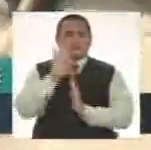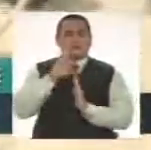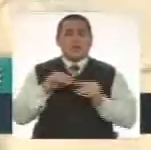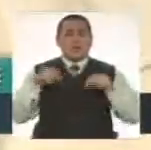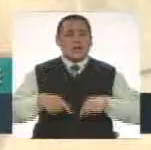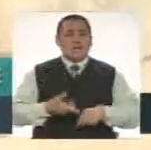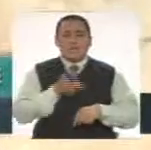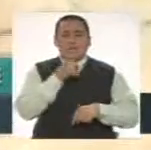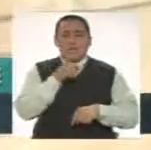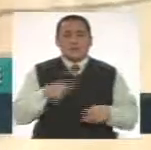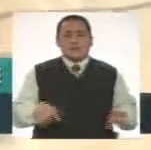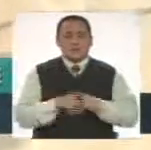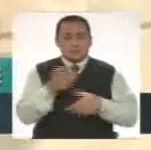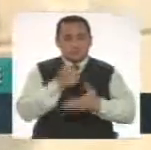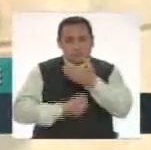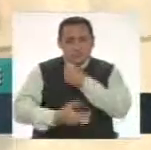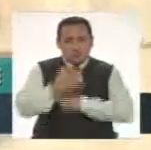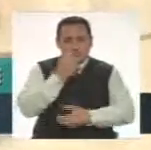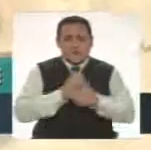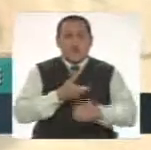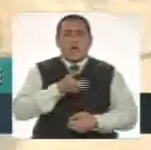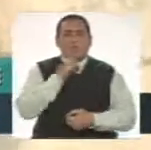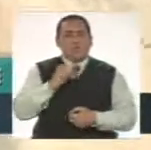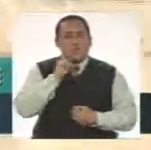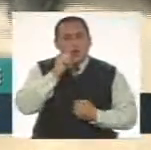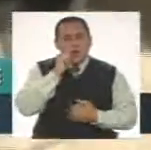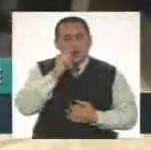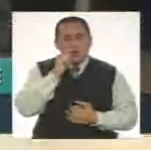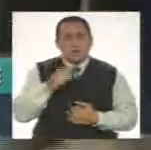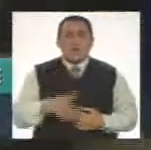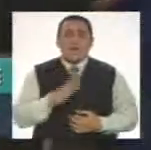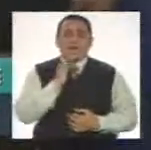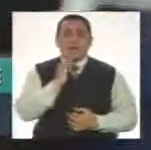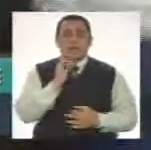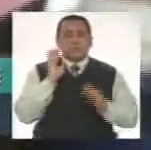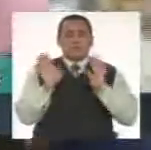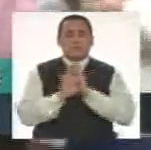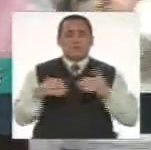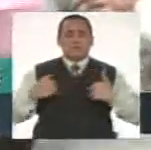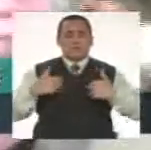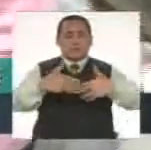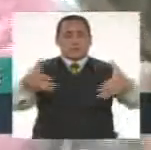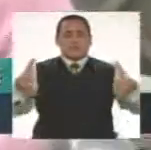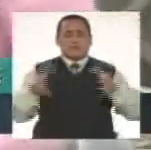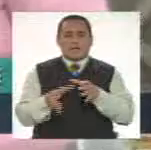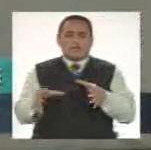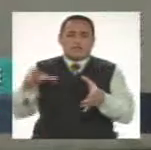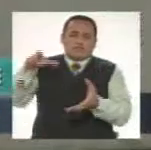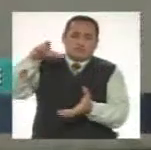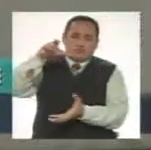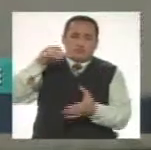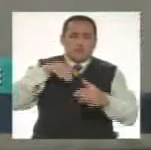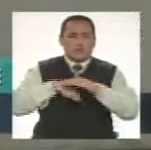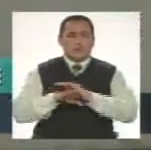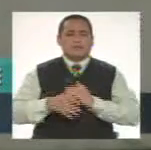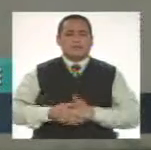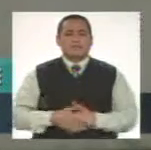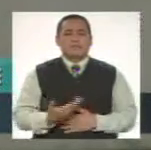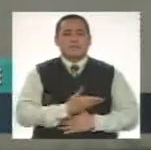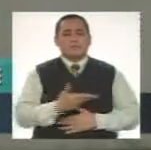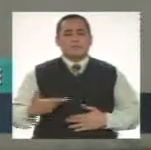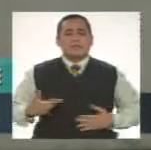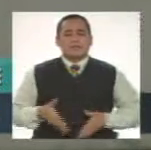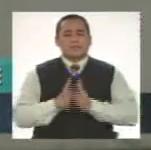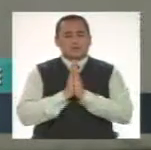el agua. Así sacado el agua toda la vida. Tengo mi depósito, mi tanque adentro para recoger. El mandatario